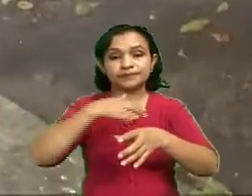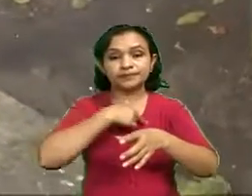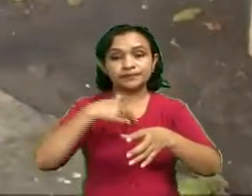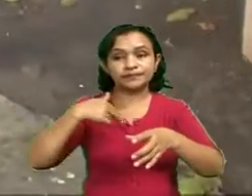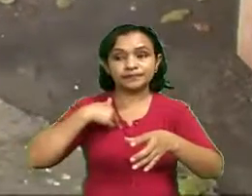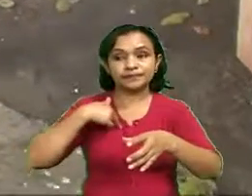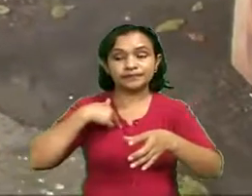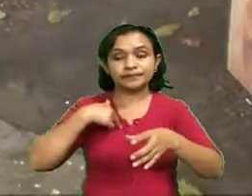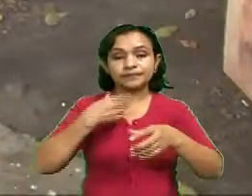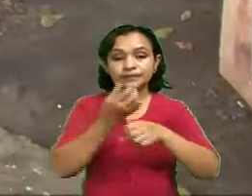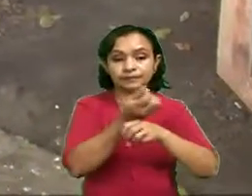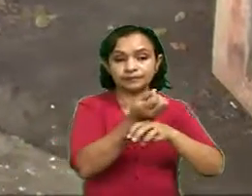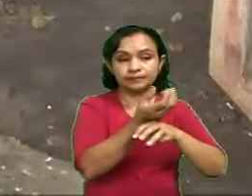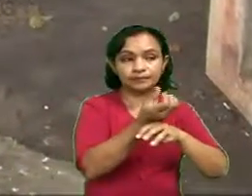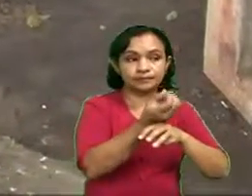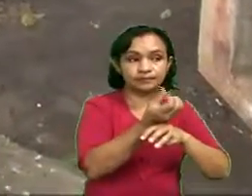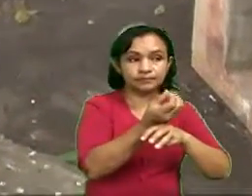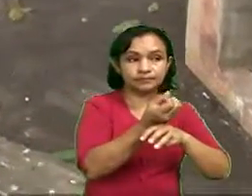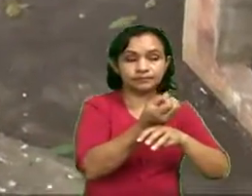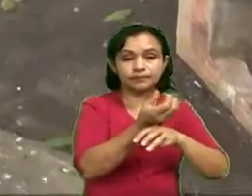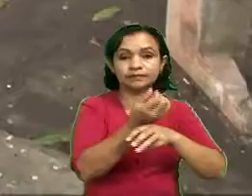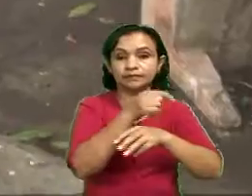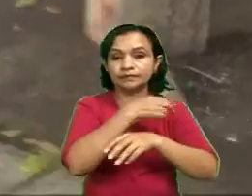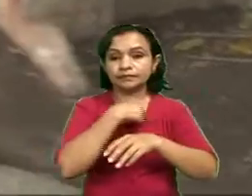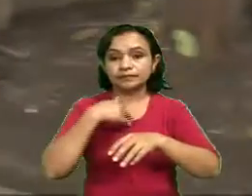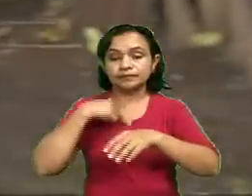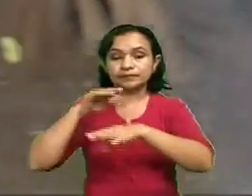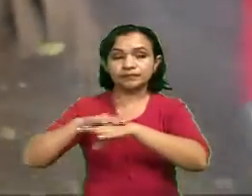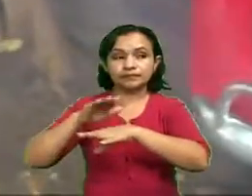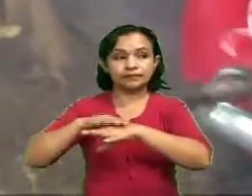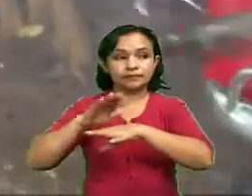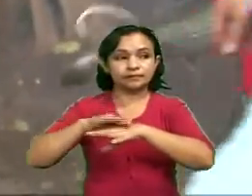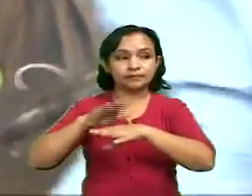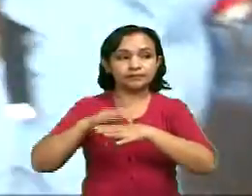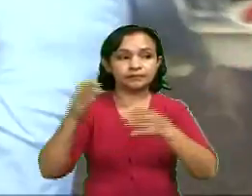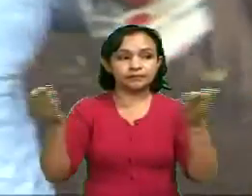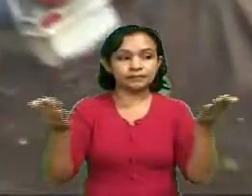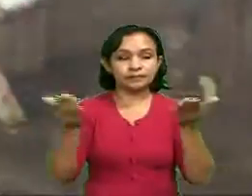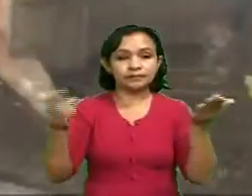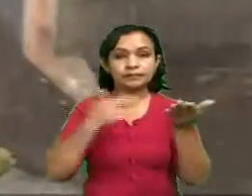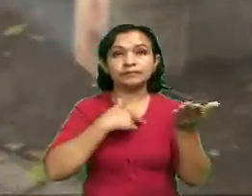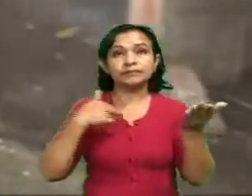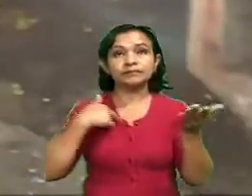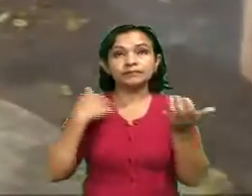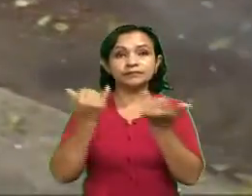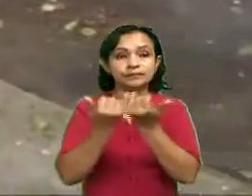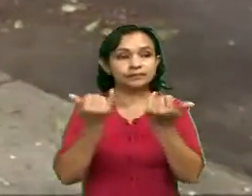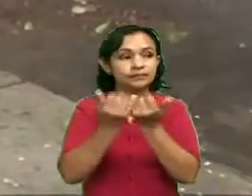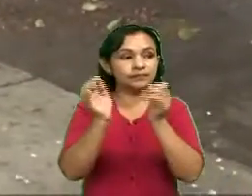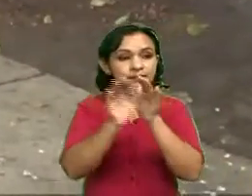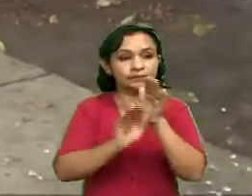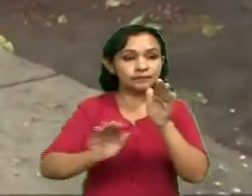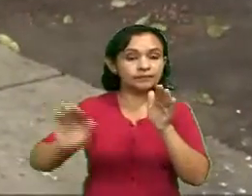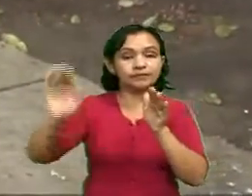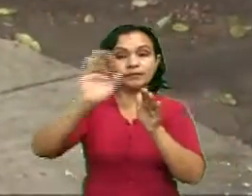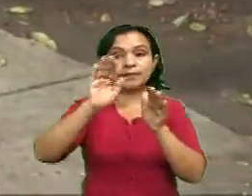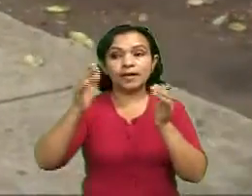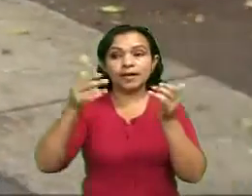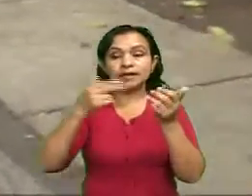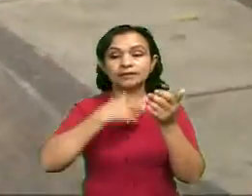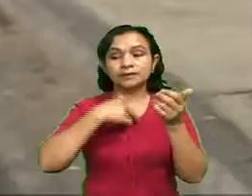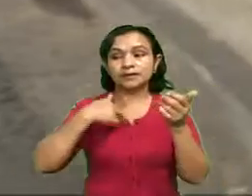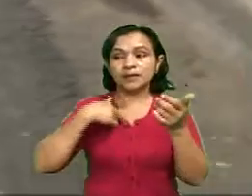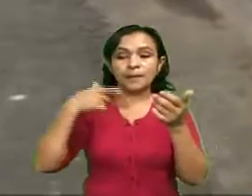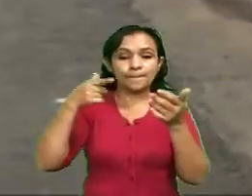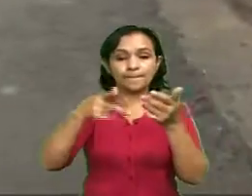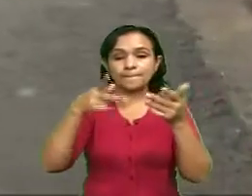es la coordinación con la alcaldía e incluso con ENACAL, y se hace una intervención en conjunto para darle solución al problema. Y sobre todo cortarlo de raíz, que la gente no